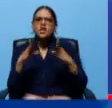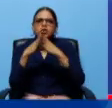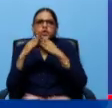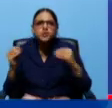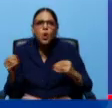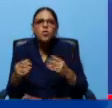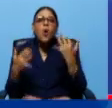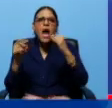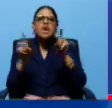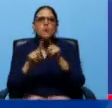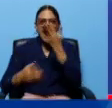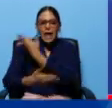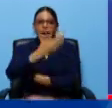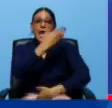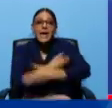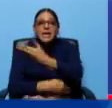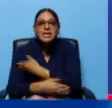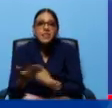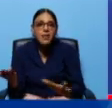las heridas